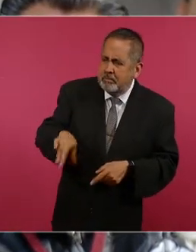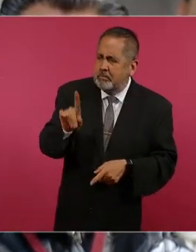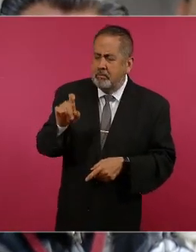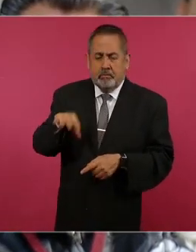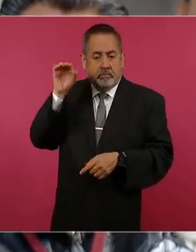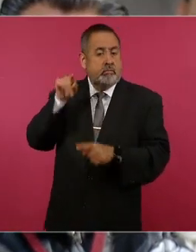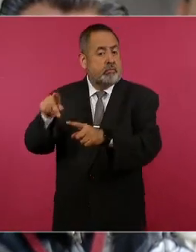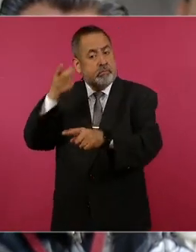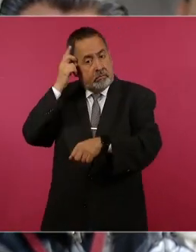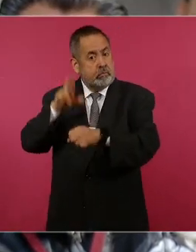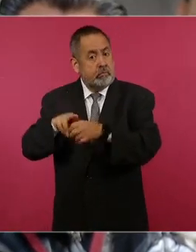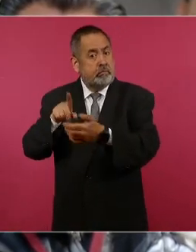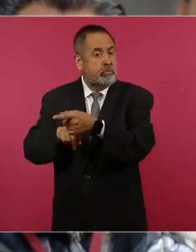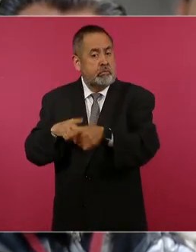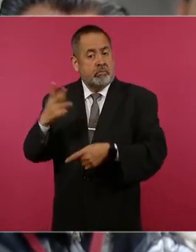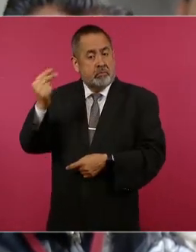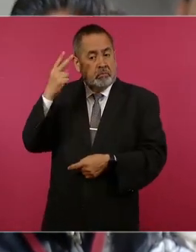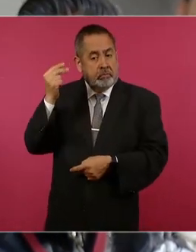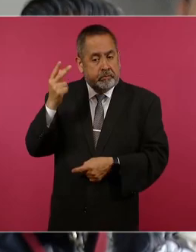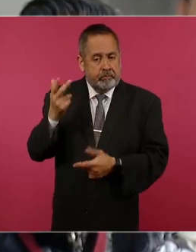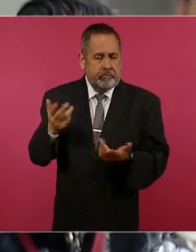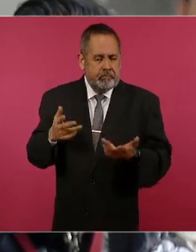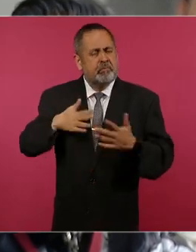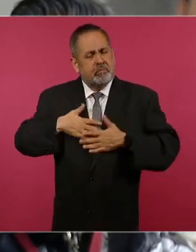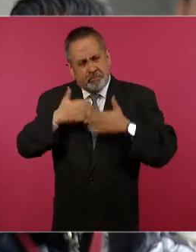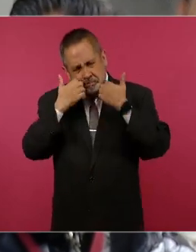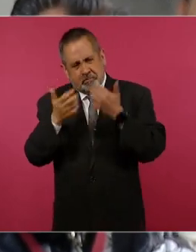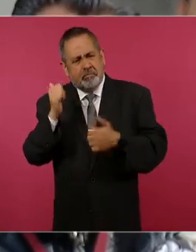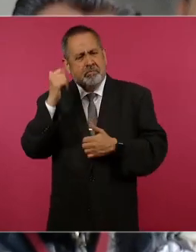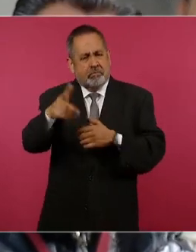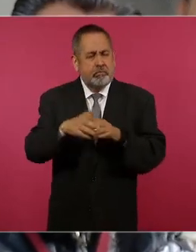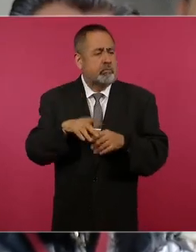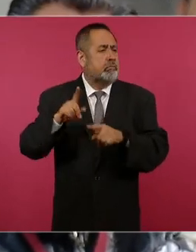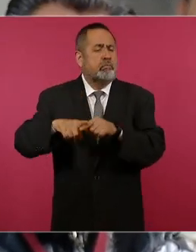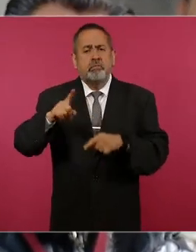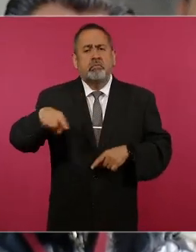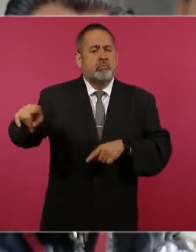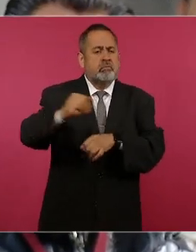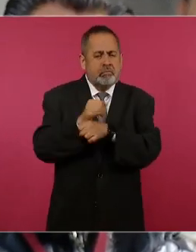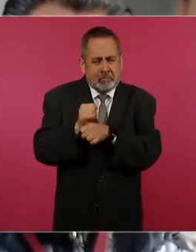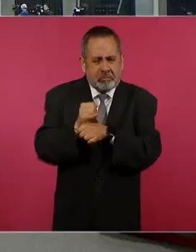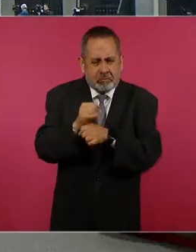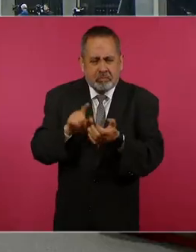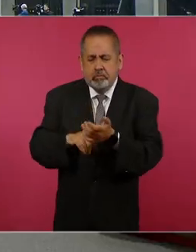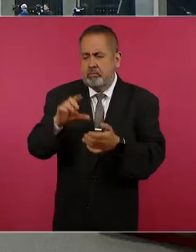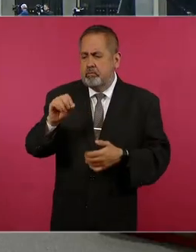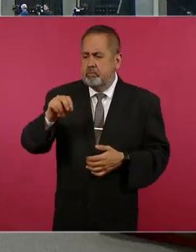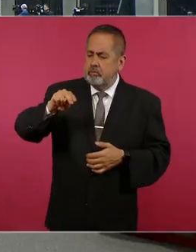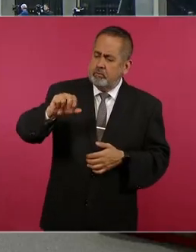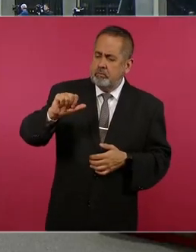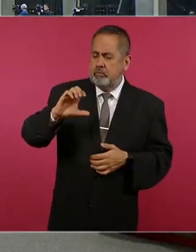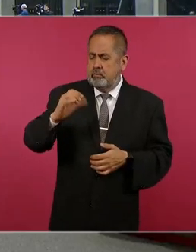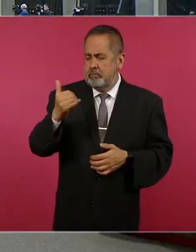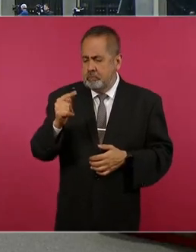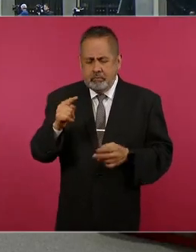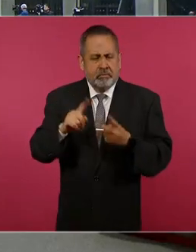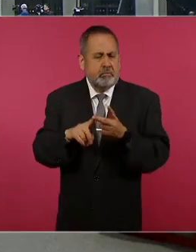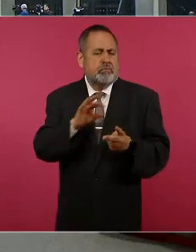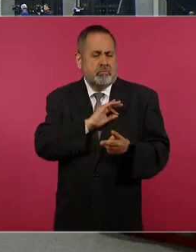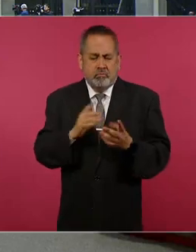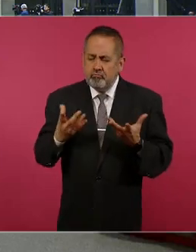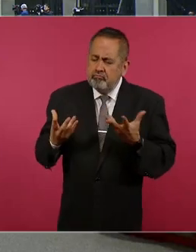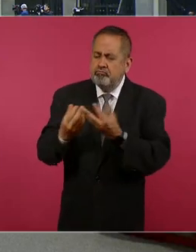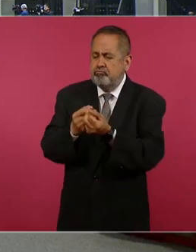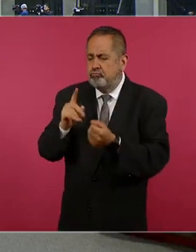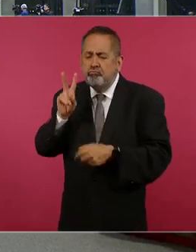Covarrubios del estado. Ellos lo único que quieren es ver si algún investigador del CONACYD o de la Semarnat pudiesen